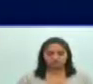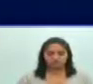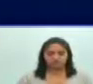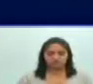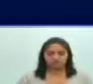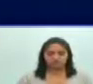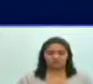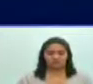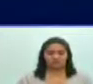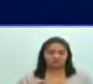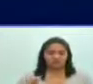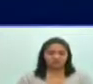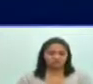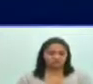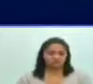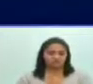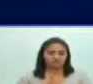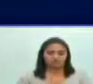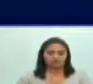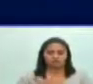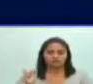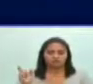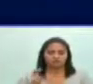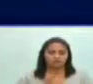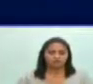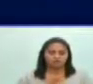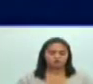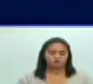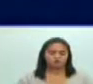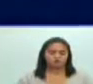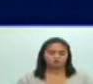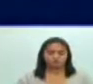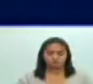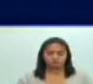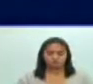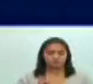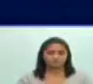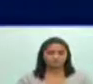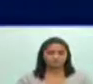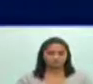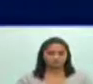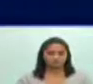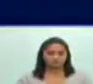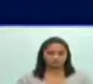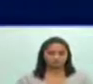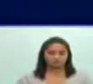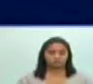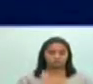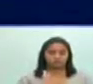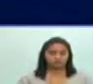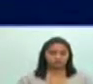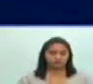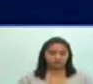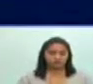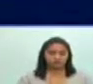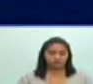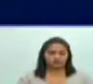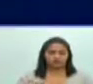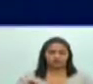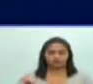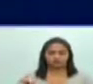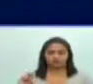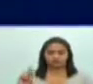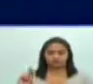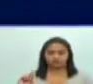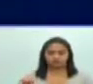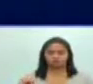nombre, eso es evidente. Pero ¿por qué su esencia es funcional? Porque aunque se refiere a un sustantivo, también puede hacer función